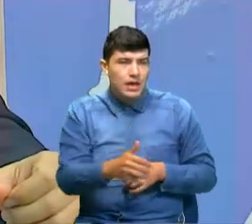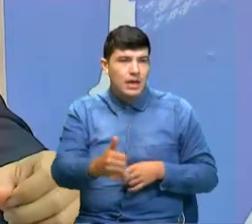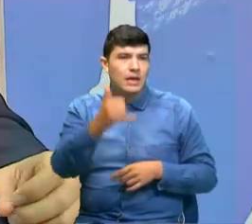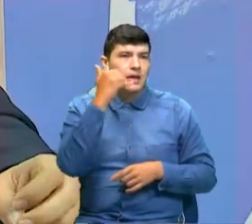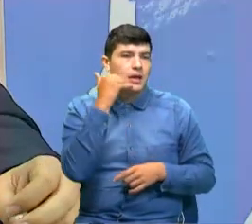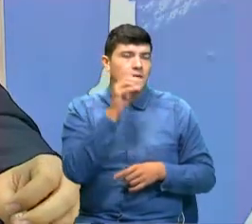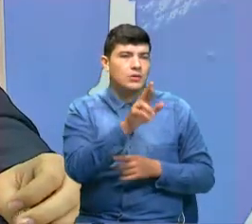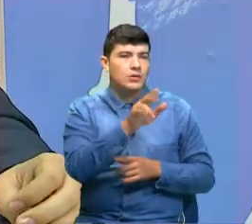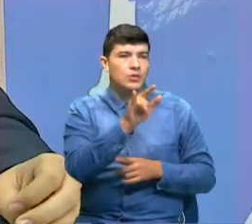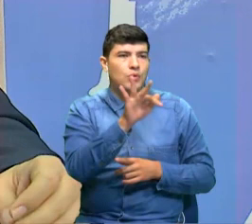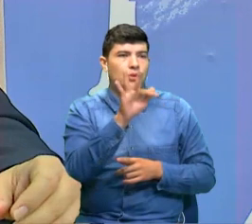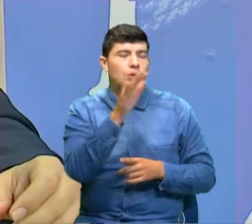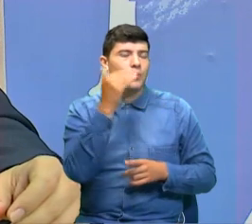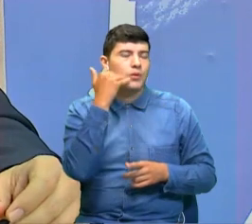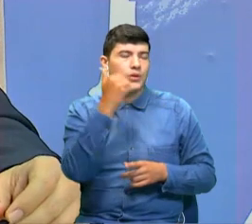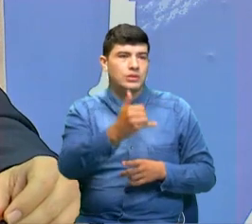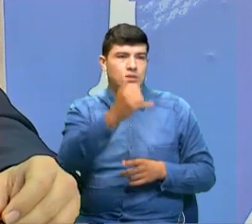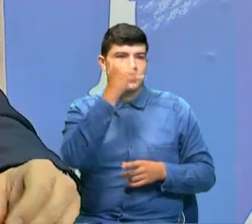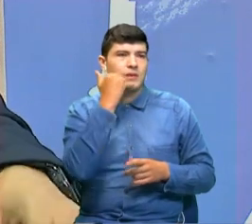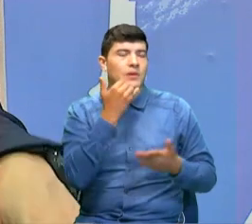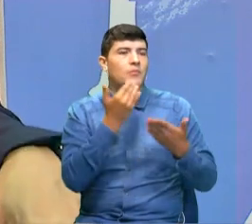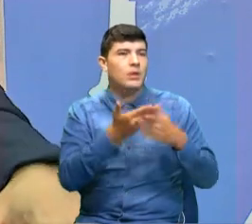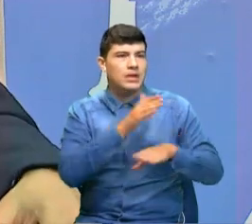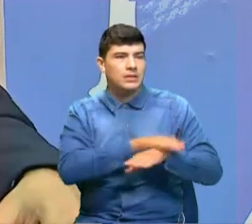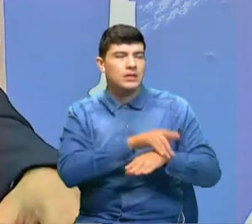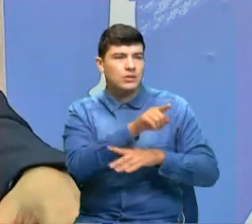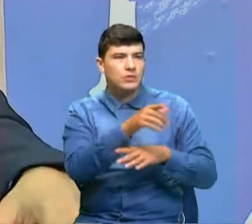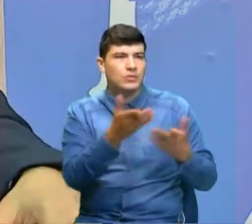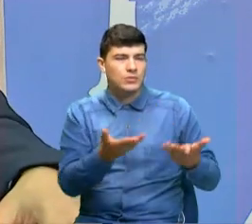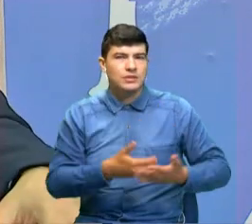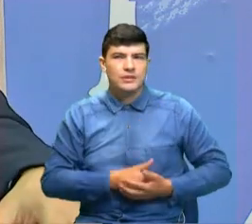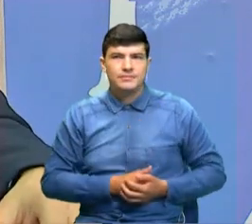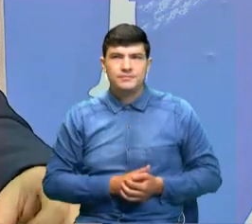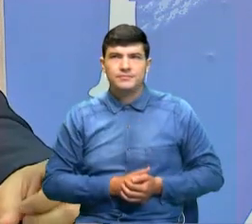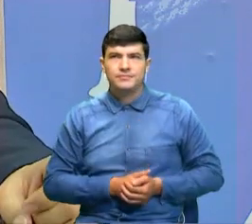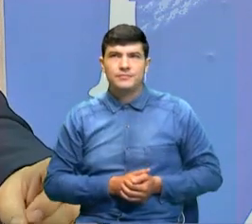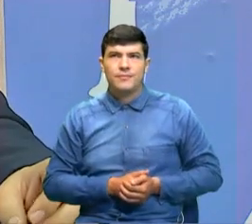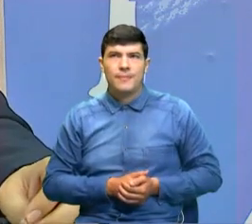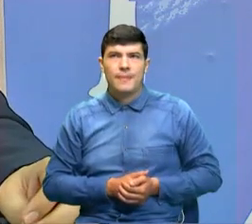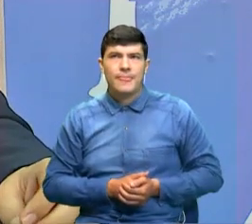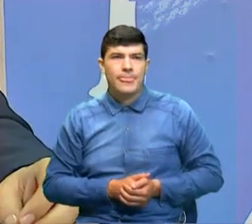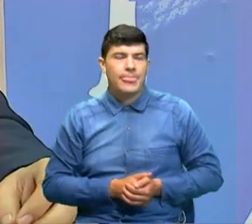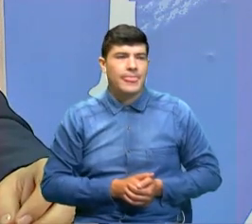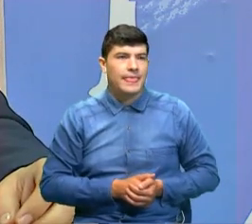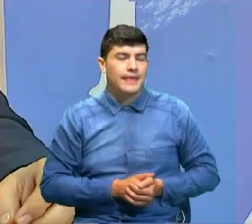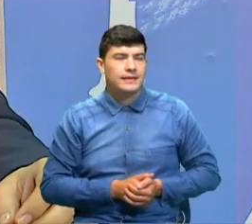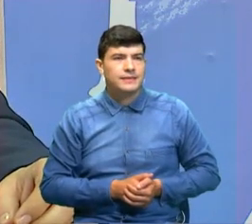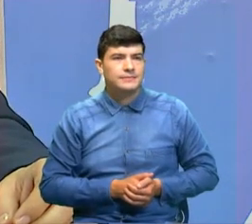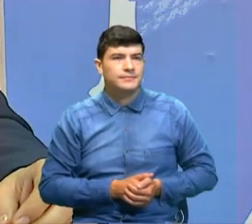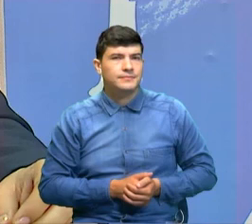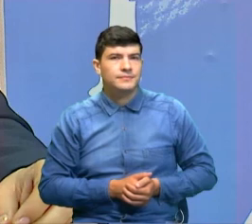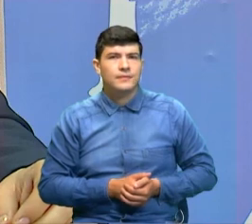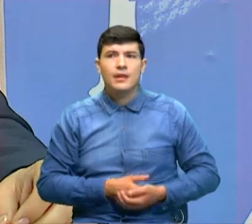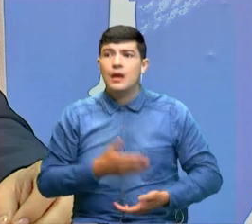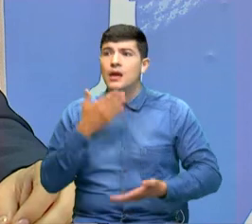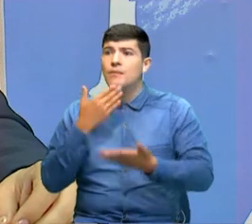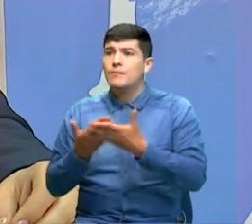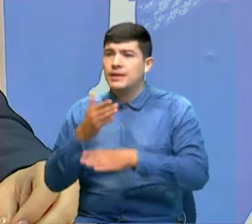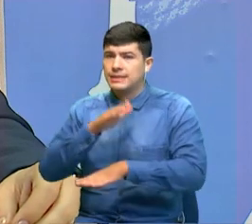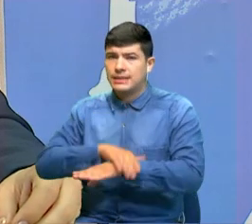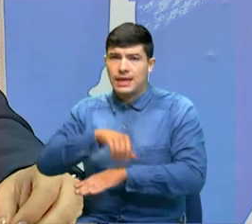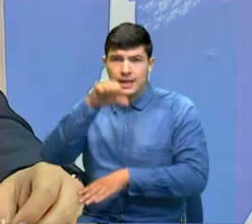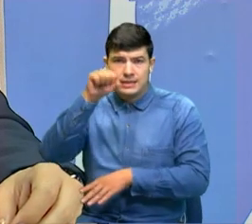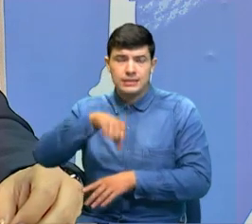Está la señora Ruth con nosotros y tiene una inquietud a propósito del tema. Señora Ruth, ¿cómo le va? Muy buenas tardes. Buenas